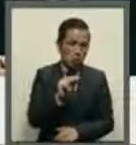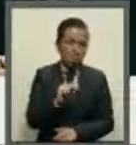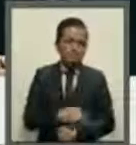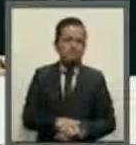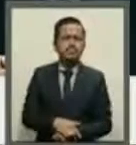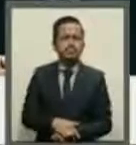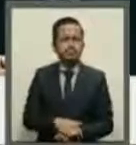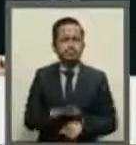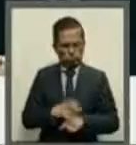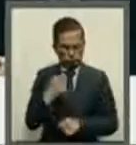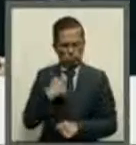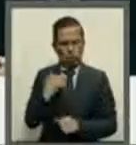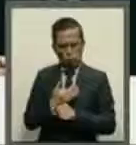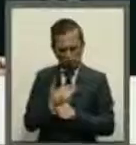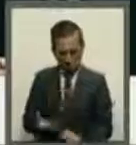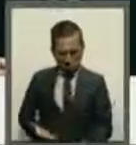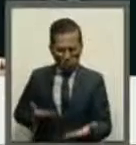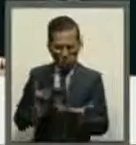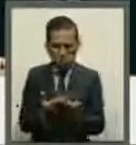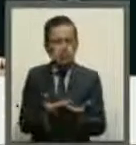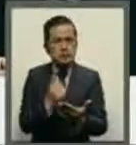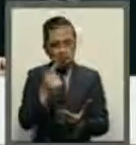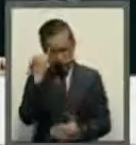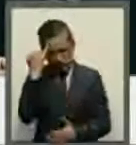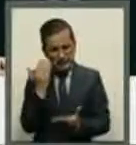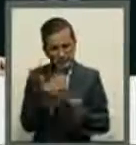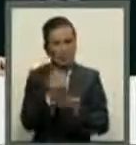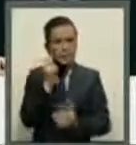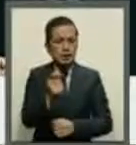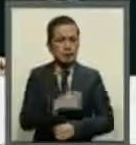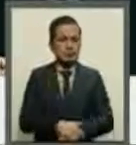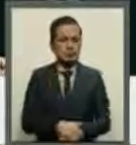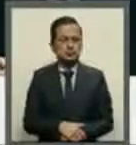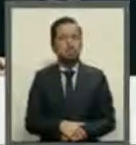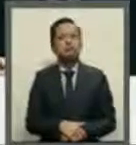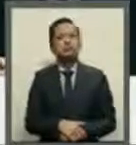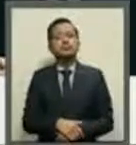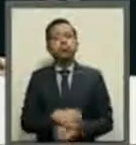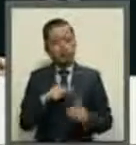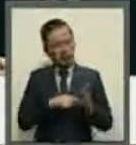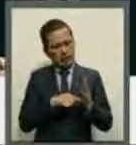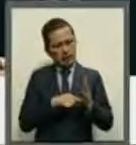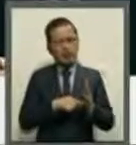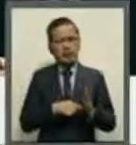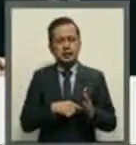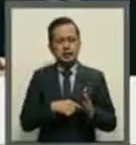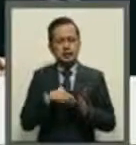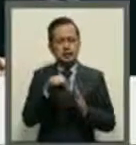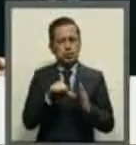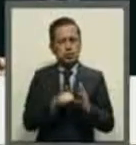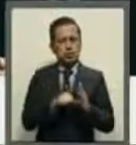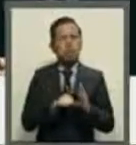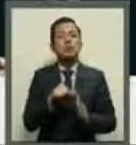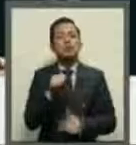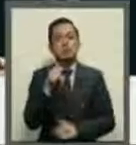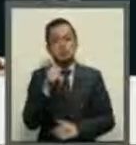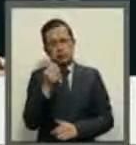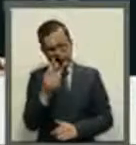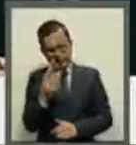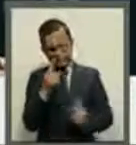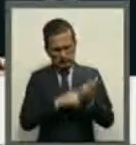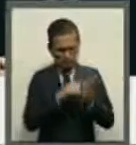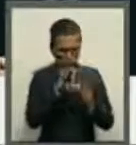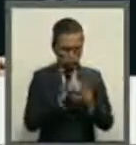pongo a consideración del Pleno la siguiente iniciativa: decreto por el que se reforma el segundo párrafo del artículo 3